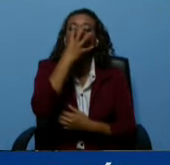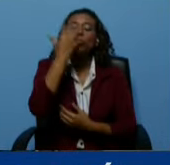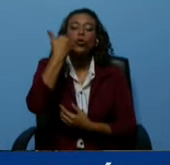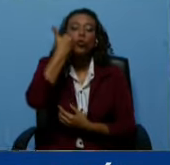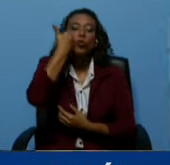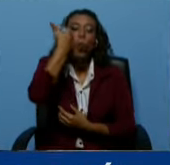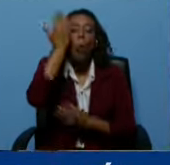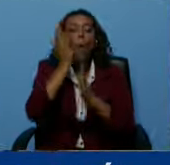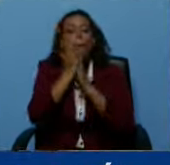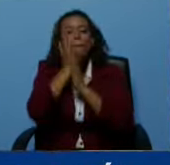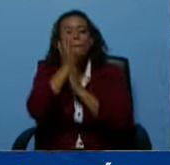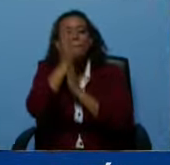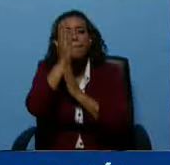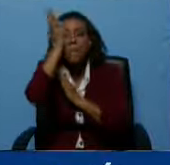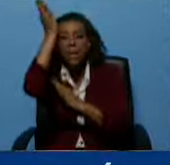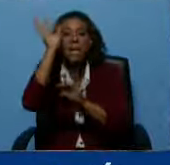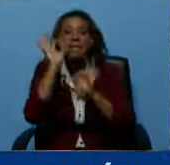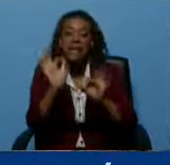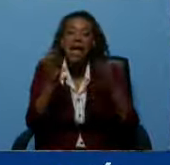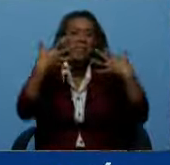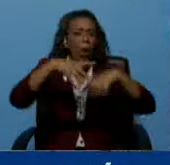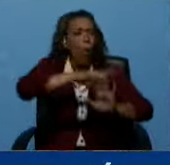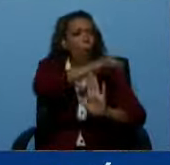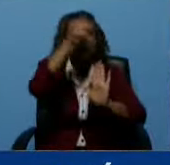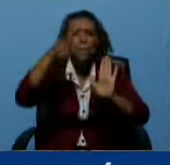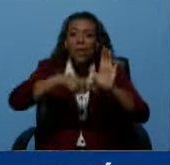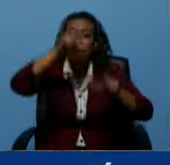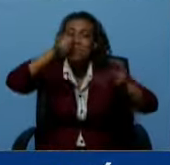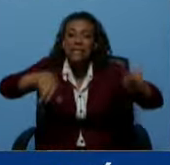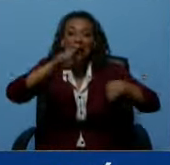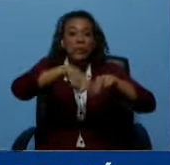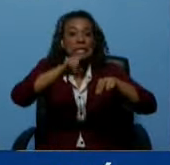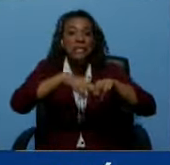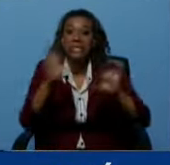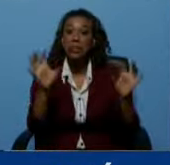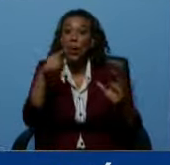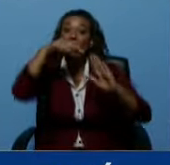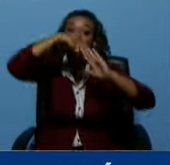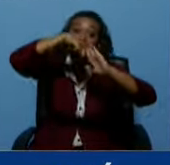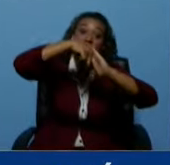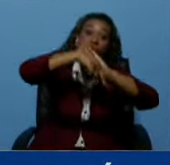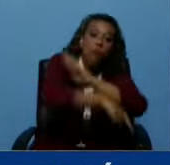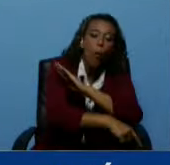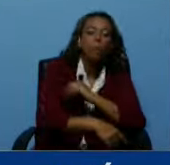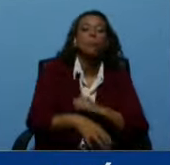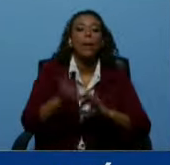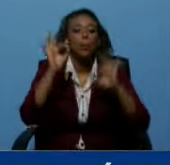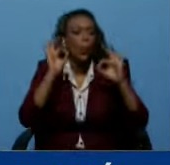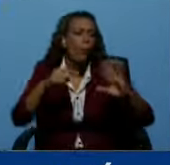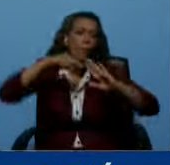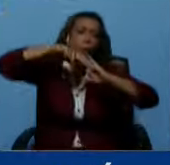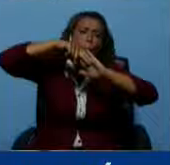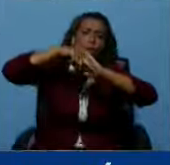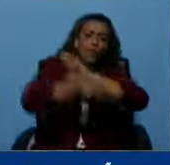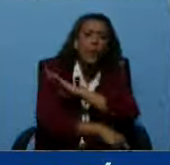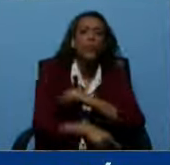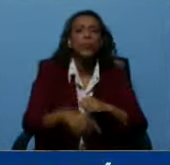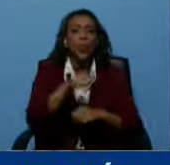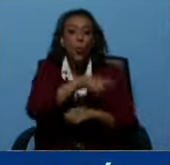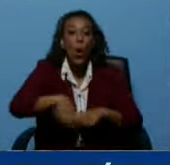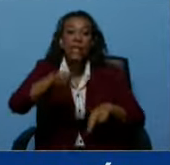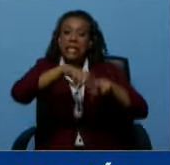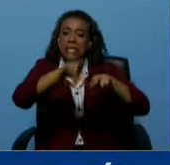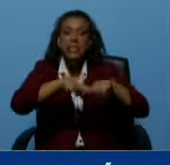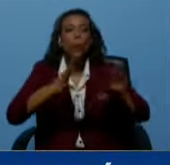estar destinada a atender integralmente a todos aquellos pacientes que requieran. El área que está allá adentro. Efectivamente. Para que estos